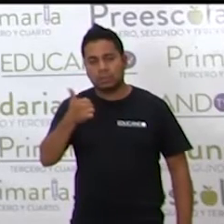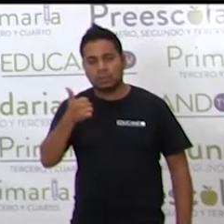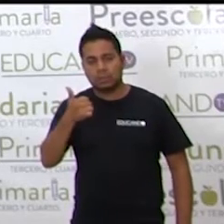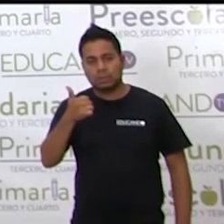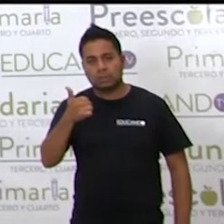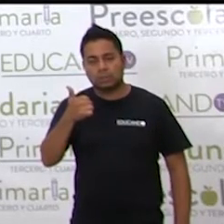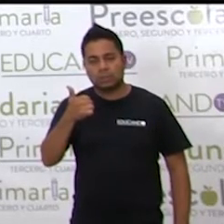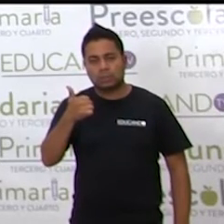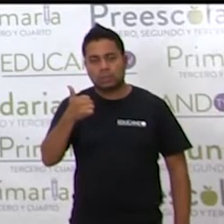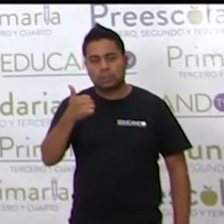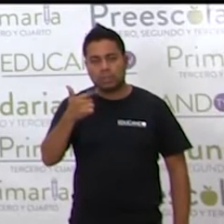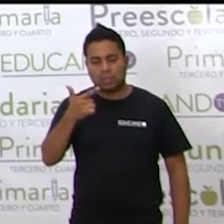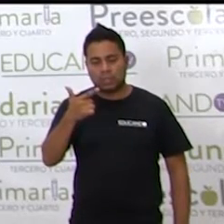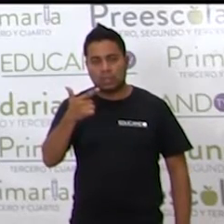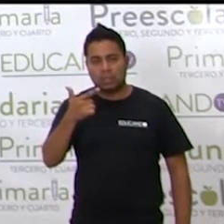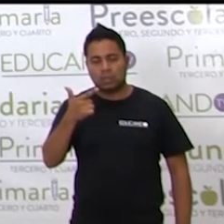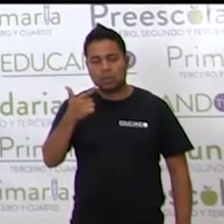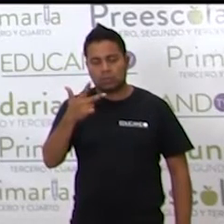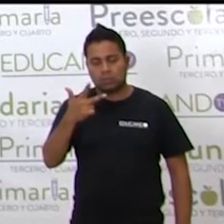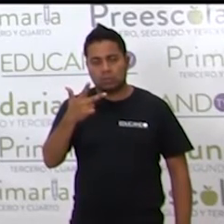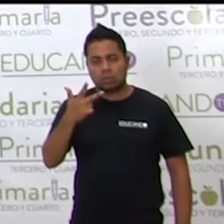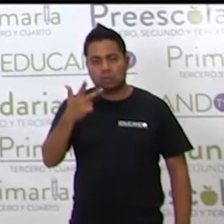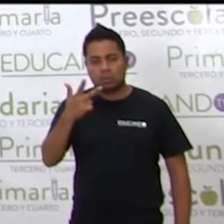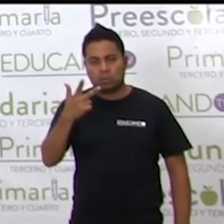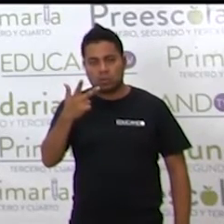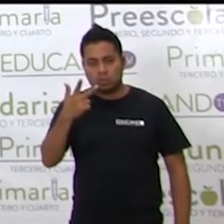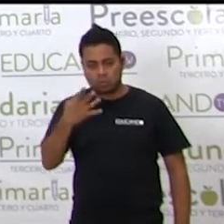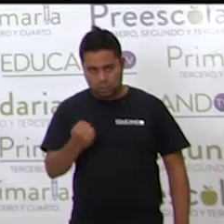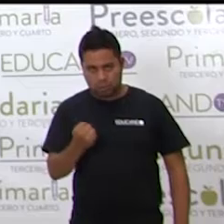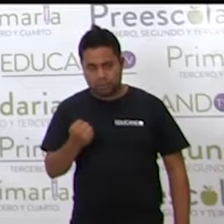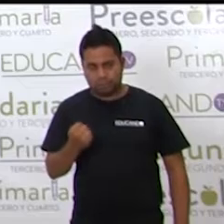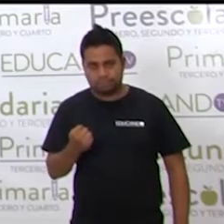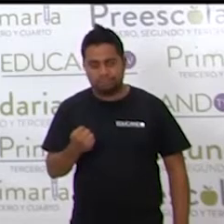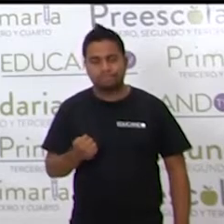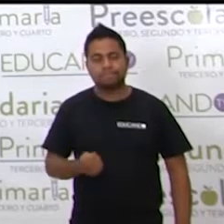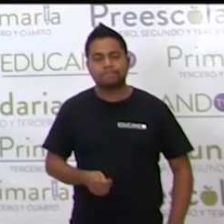6, 7, 8, 9.